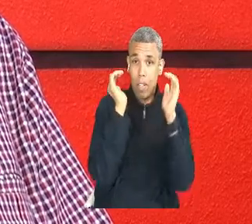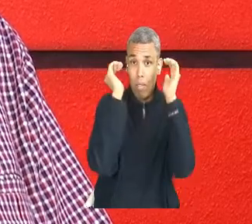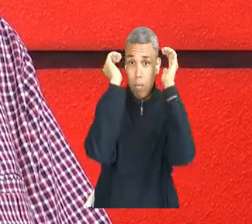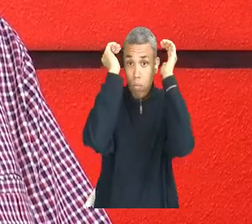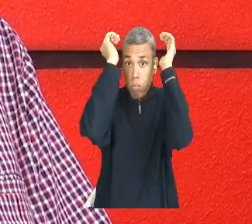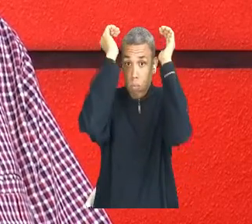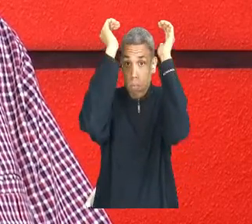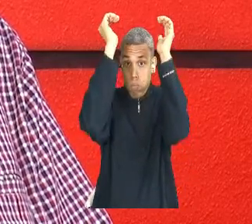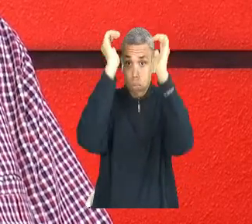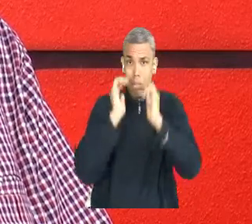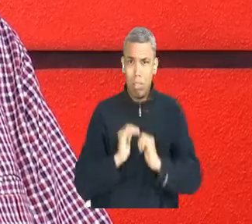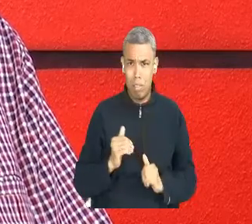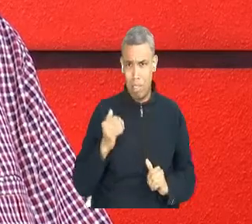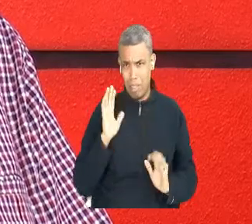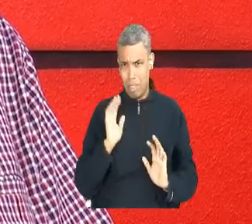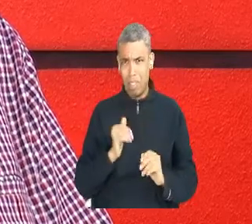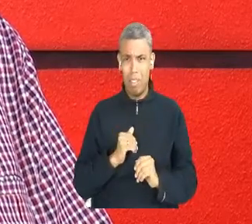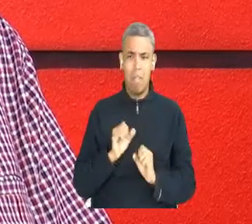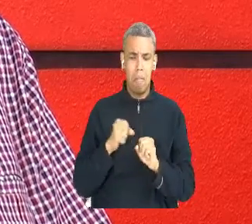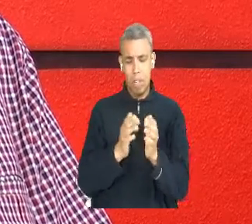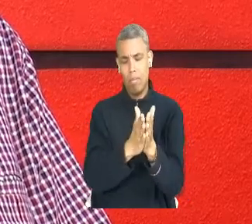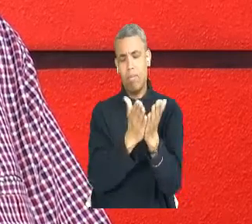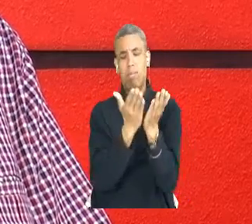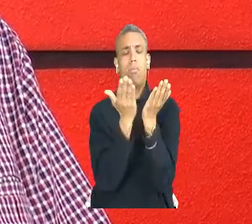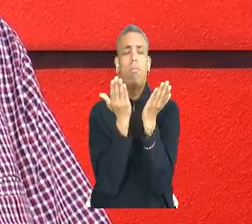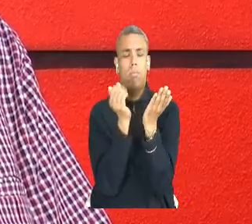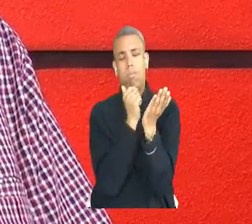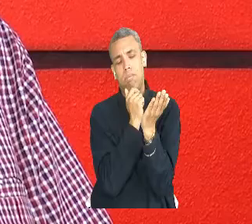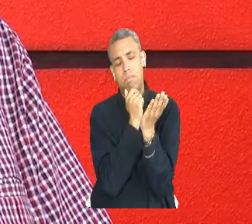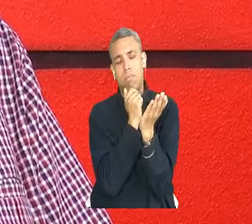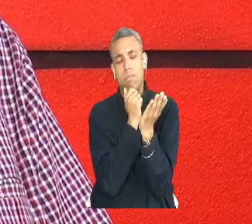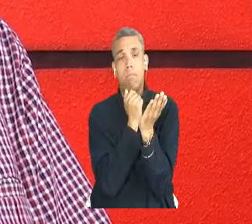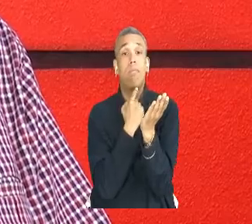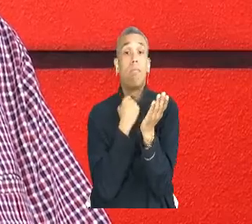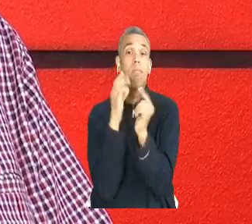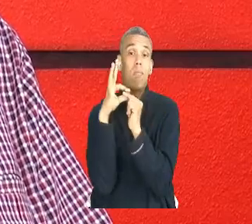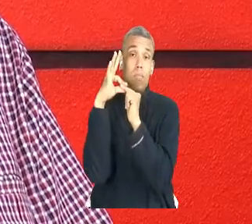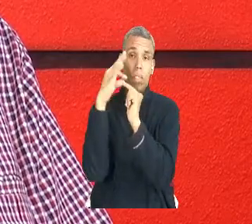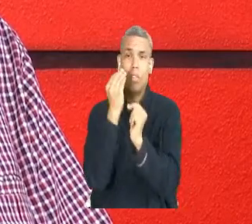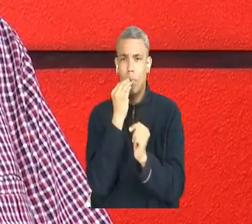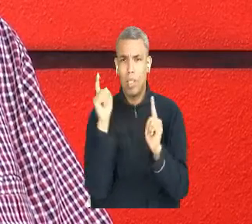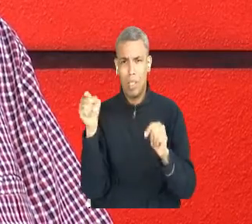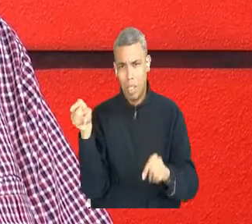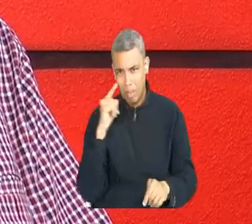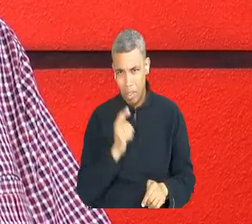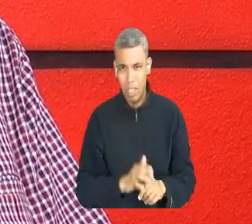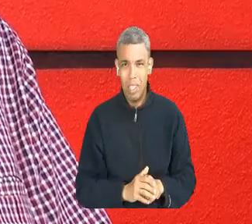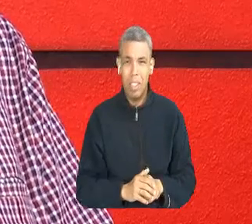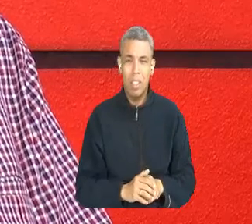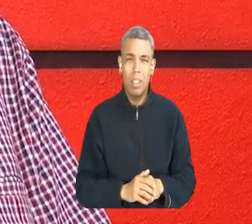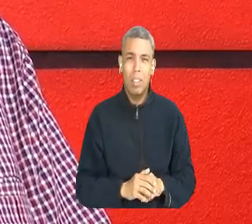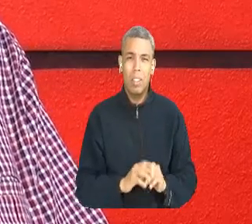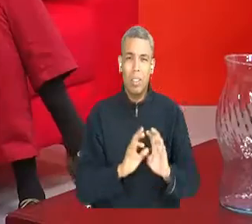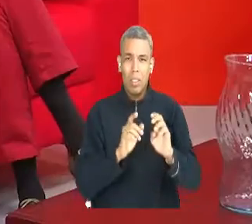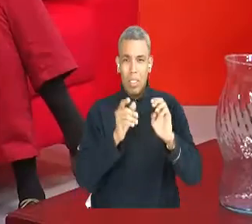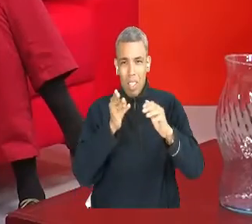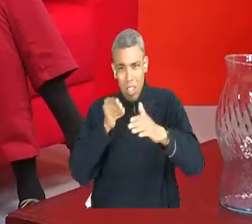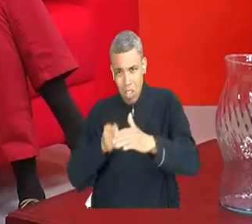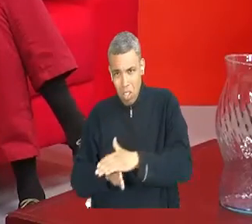tenemos la zona del spa que es una concesión que tenemos que tiene sauna y perdón tiene turco tiene